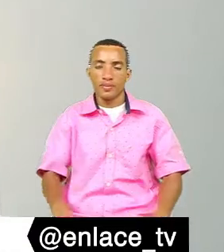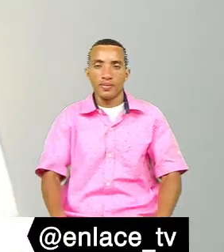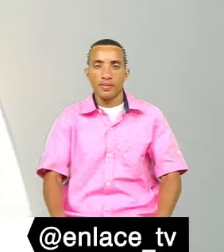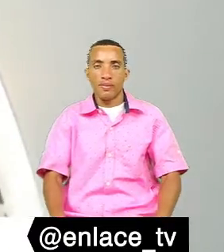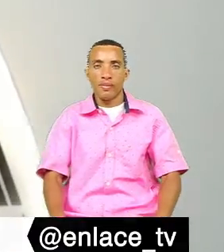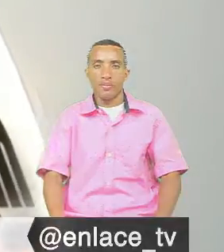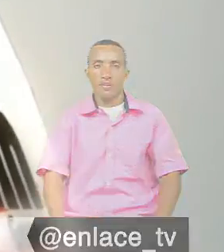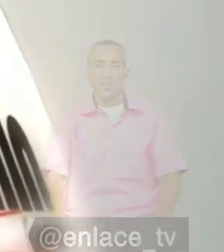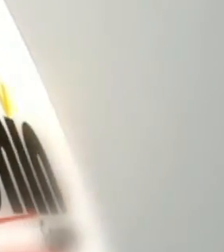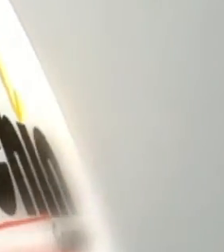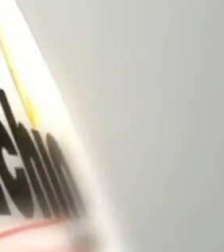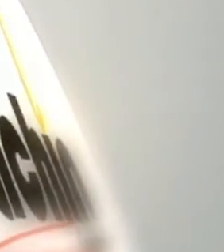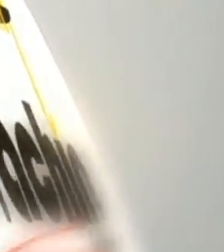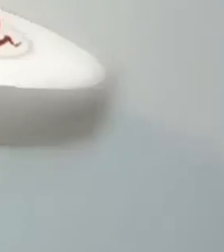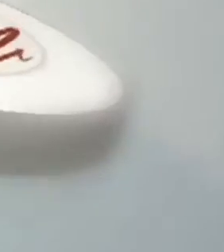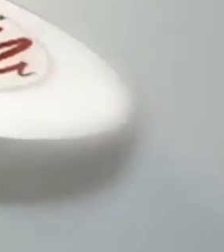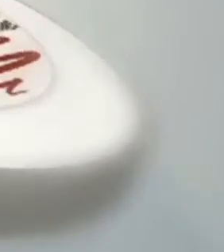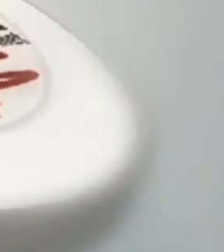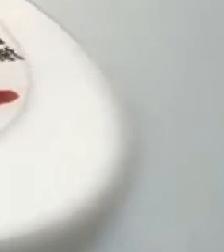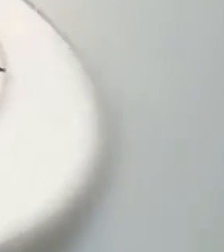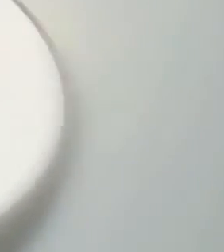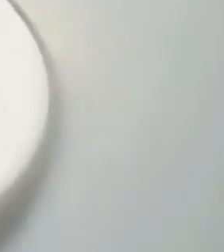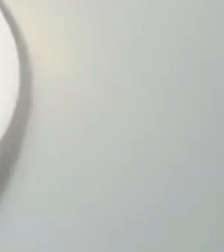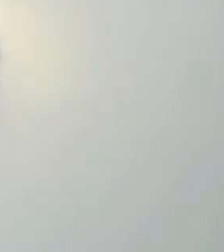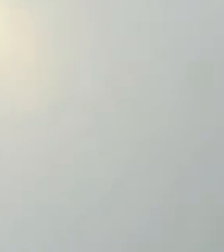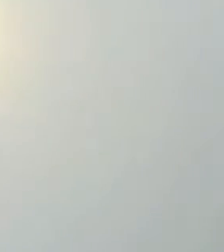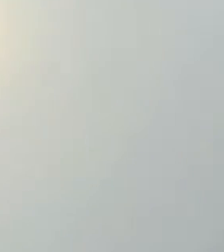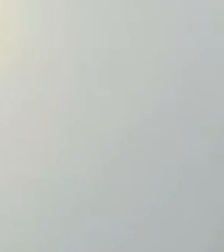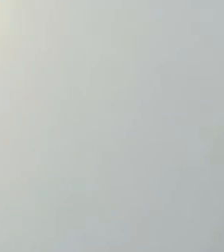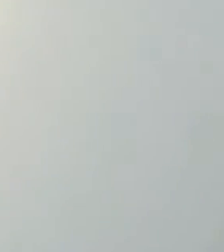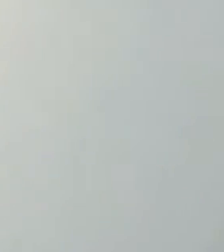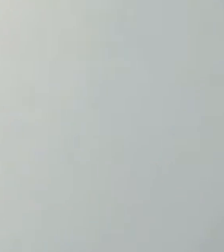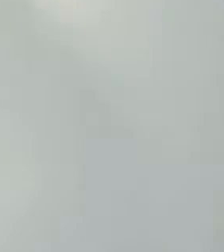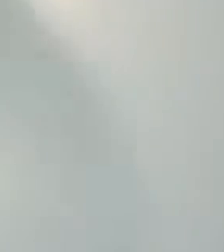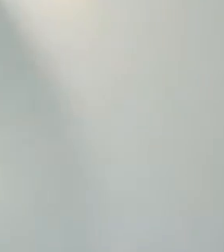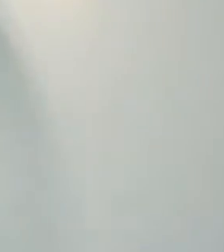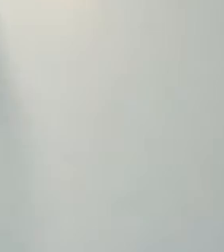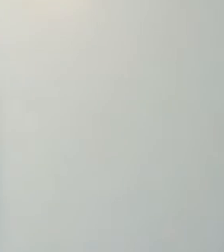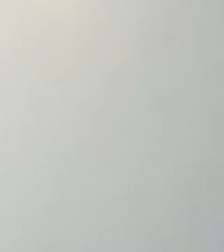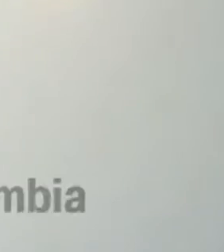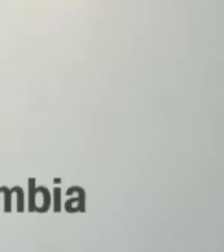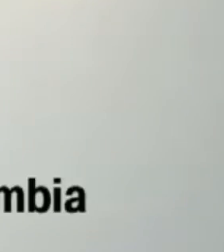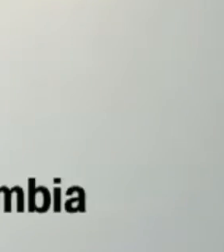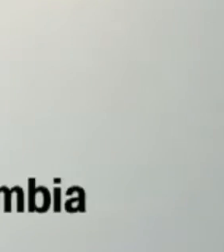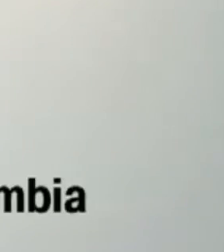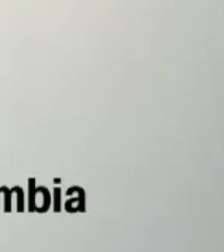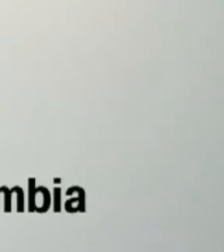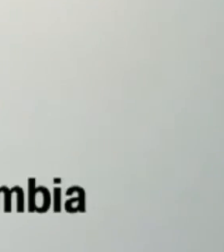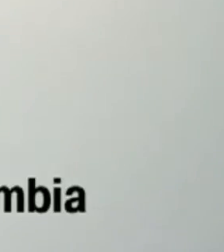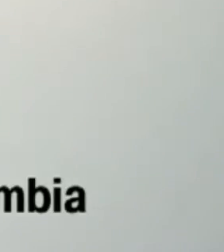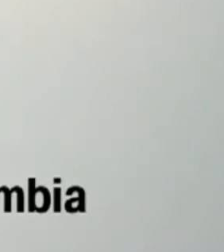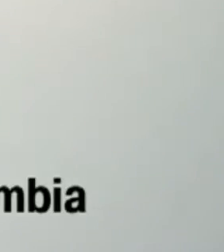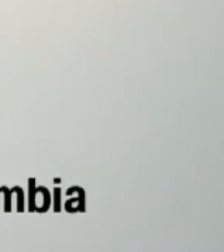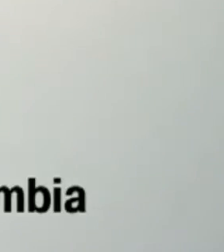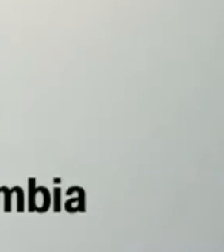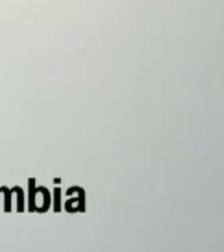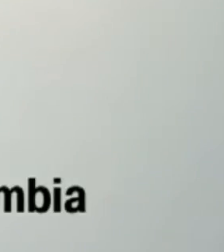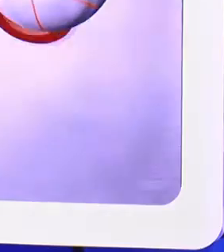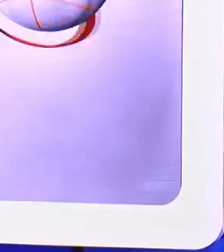Hasta aquí los deportes, con el patrocinio de Restaurante El Machín Gourmet, ahora en su nueva sede en el barrio Colombia.